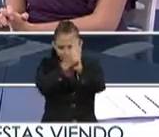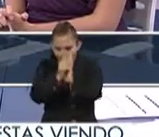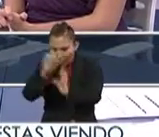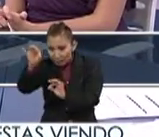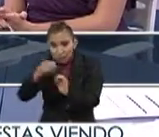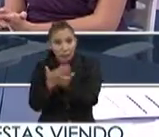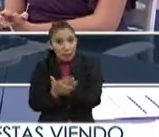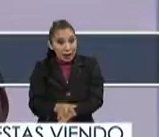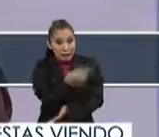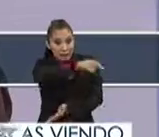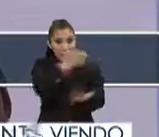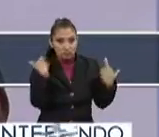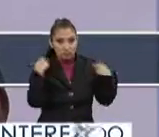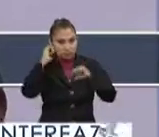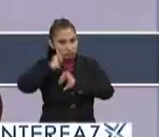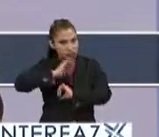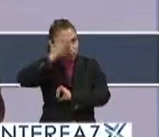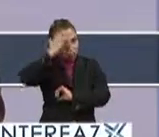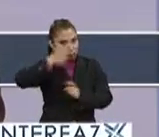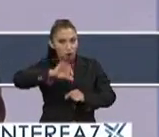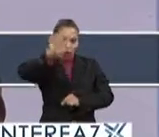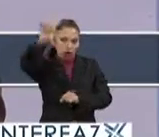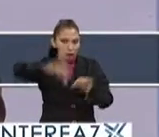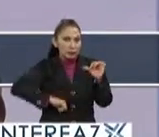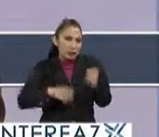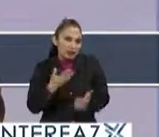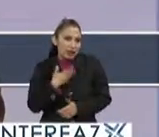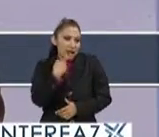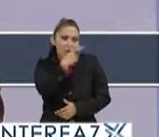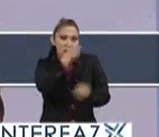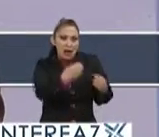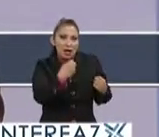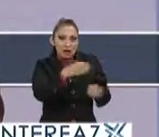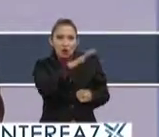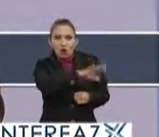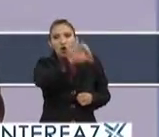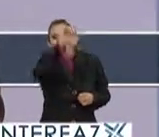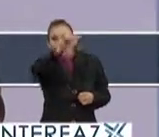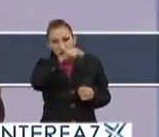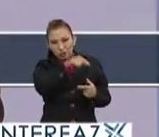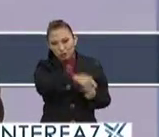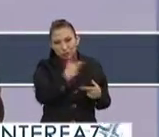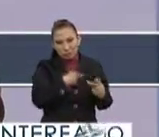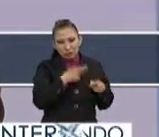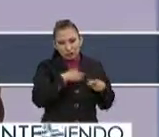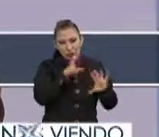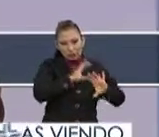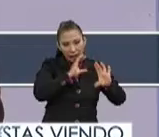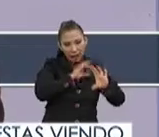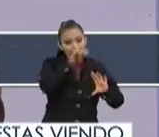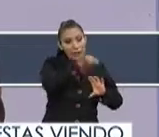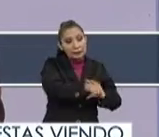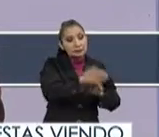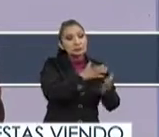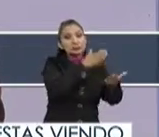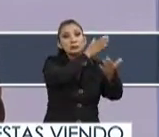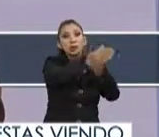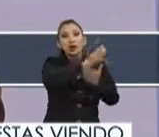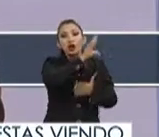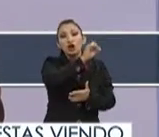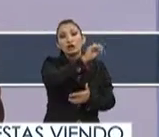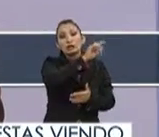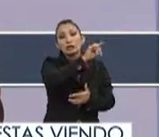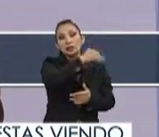porque aparte todos los maestros pues tienen otras actividades, ¿no? Varios de nuestros concertistas son concertinos, o sea, son